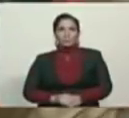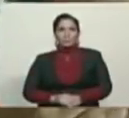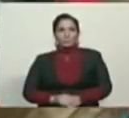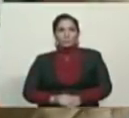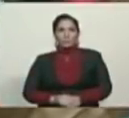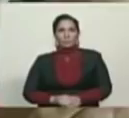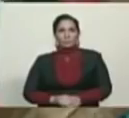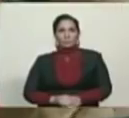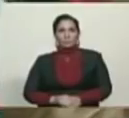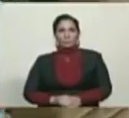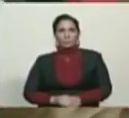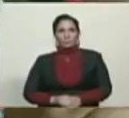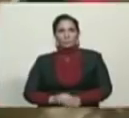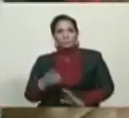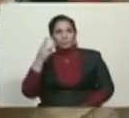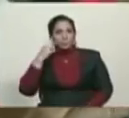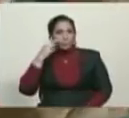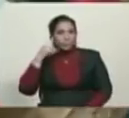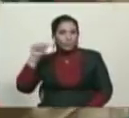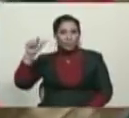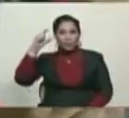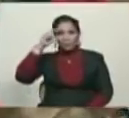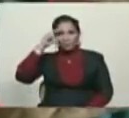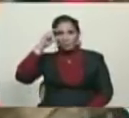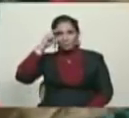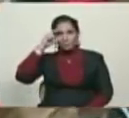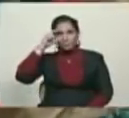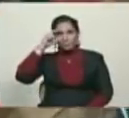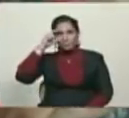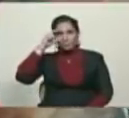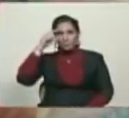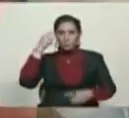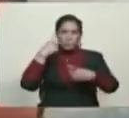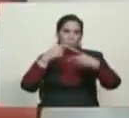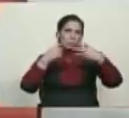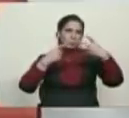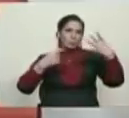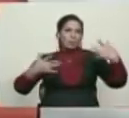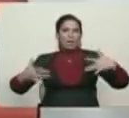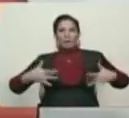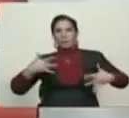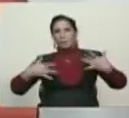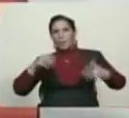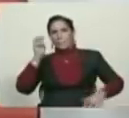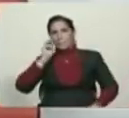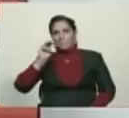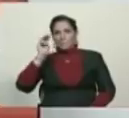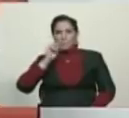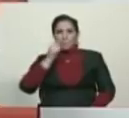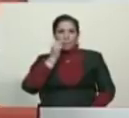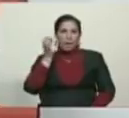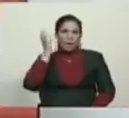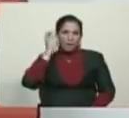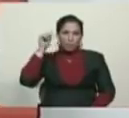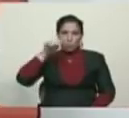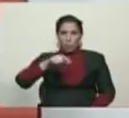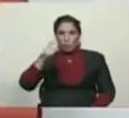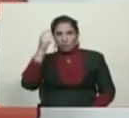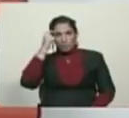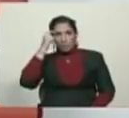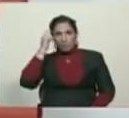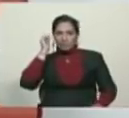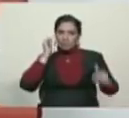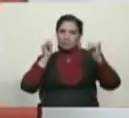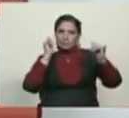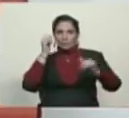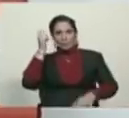Sincera. Aristóbulo Isturiz está en diversas actividades con los maestros en el día de hoy, celebrando